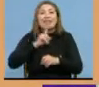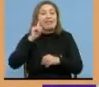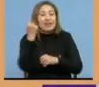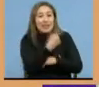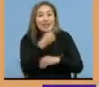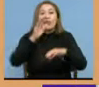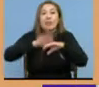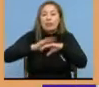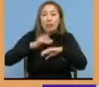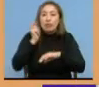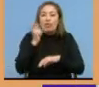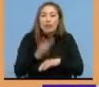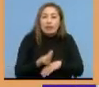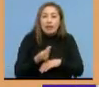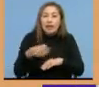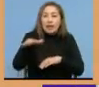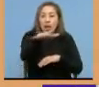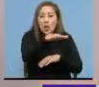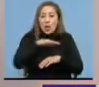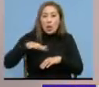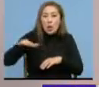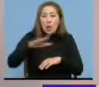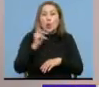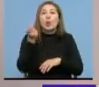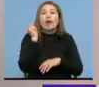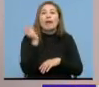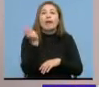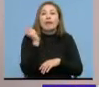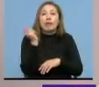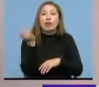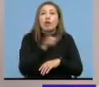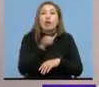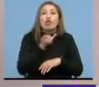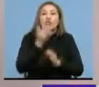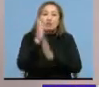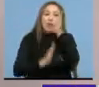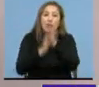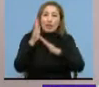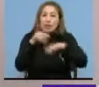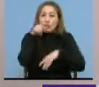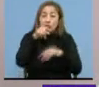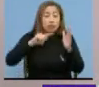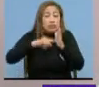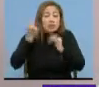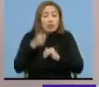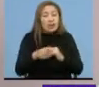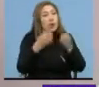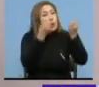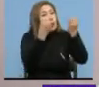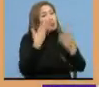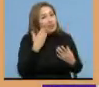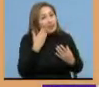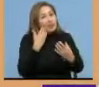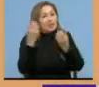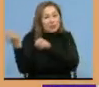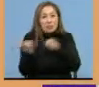en la región que corresponde a san pedro de jujuy básicamente doctora cómo le van muy